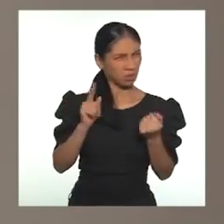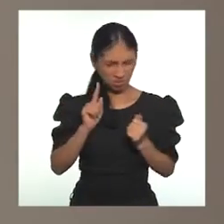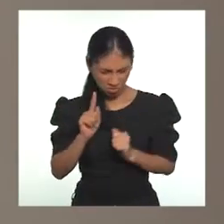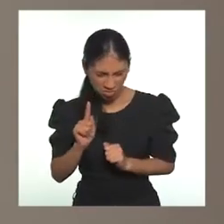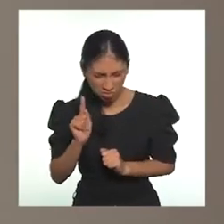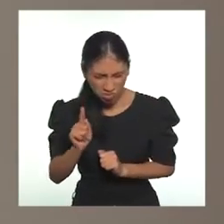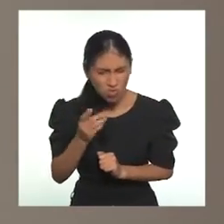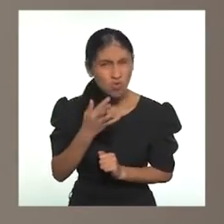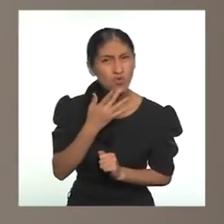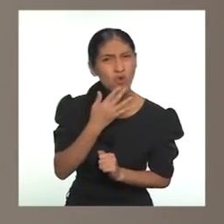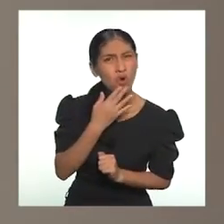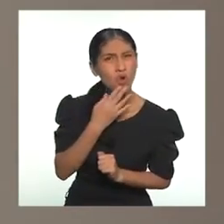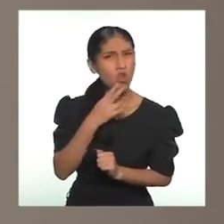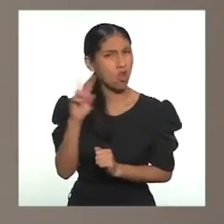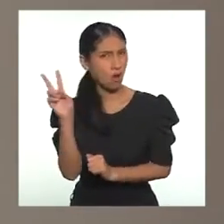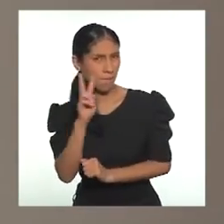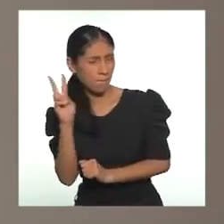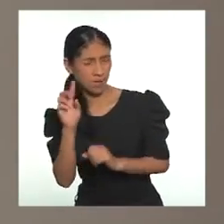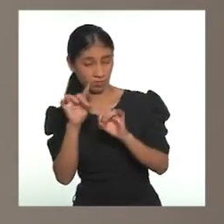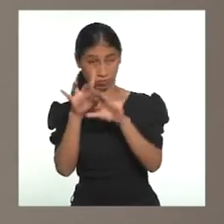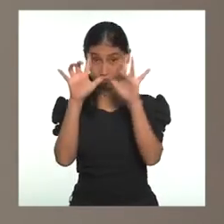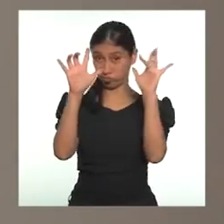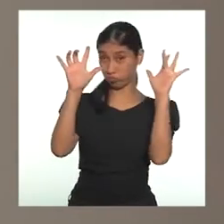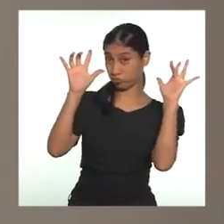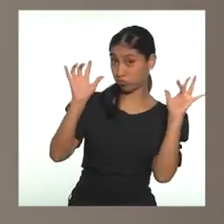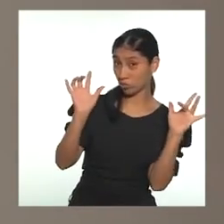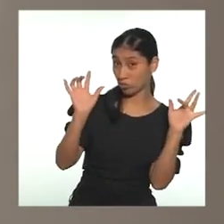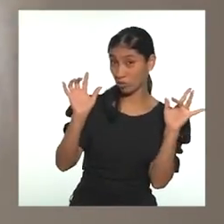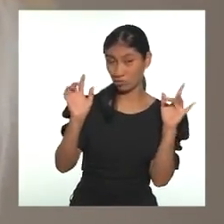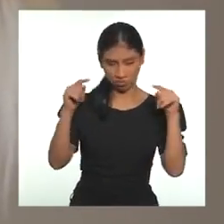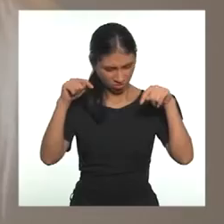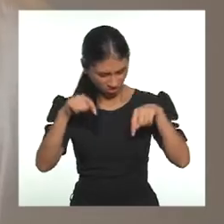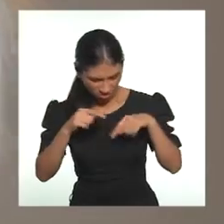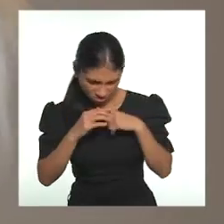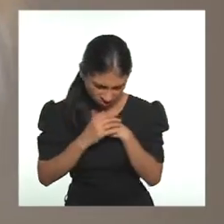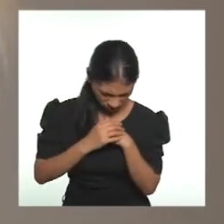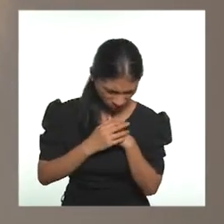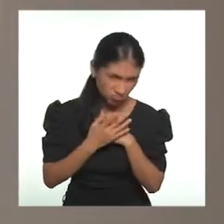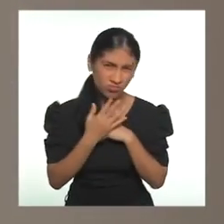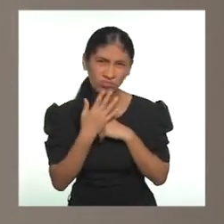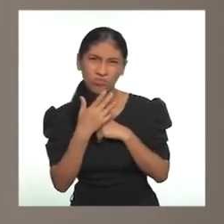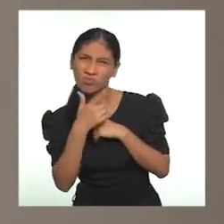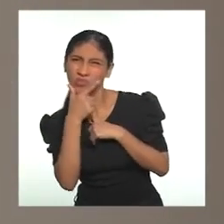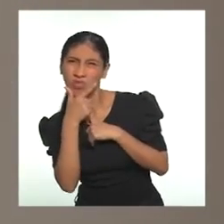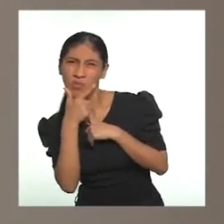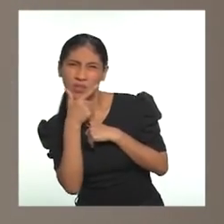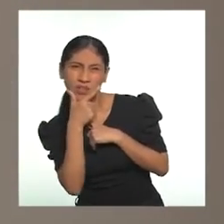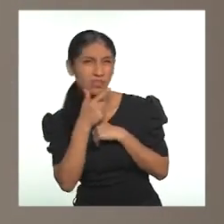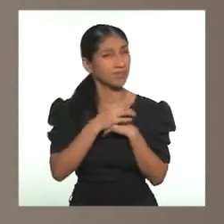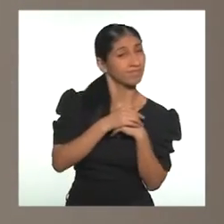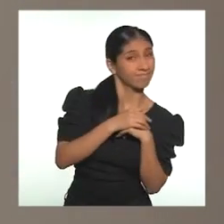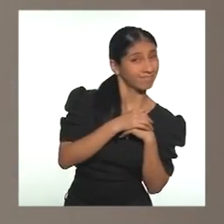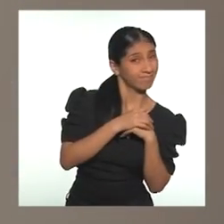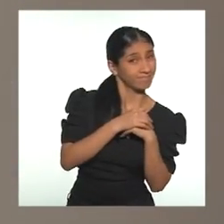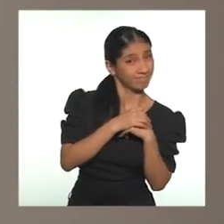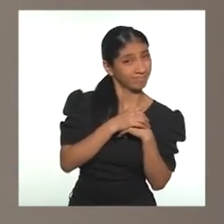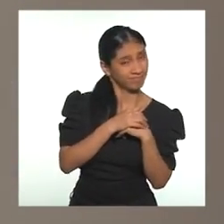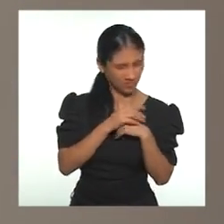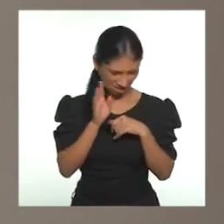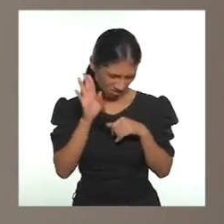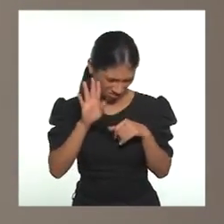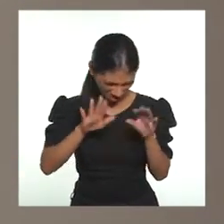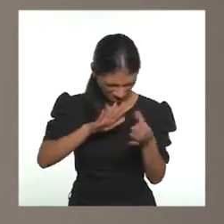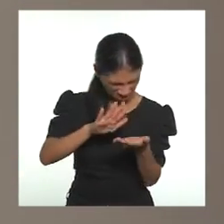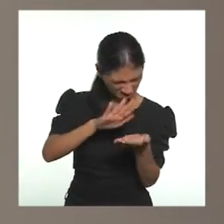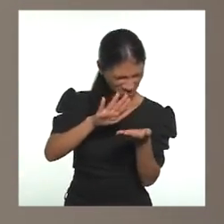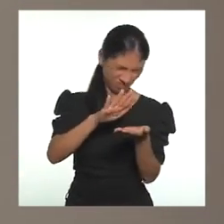Normalmente la guayaba es de un verde bien brillante. Y esta es de color amarillo. Y